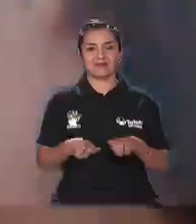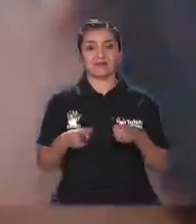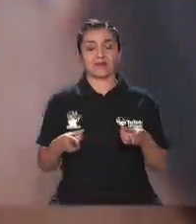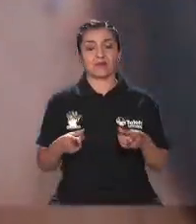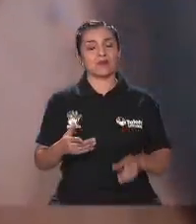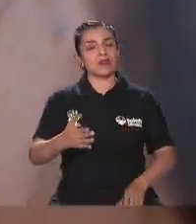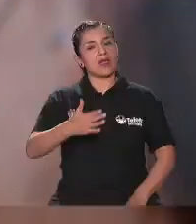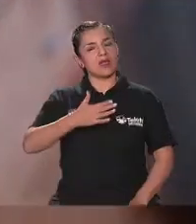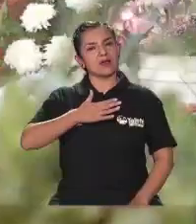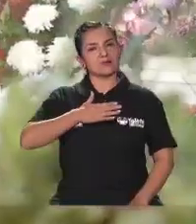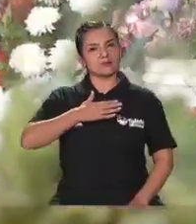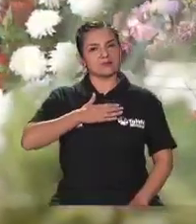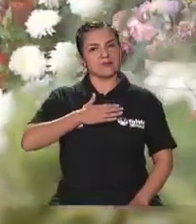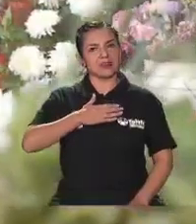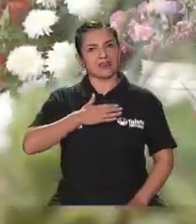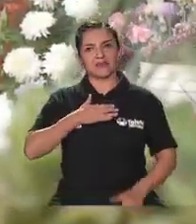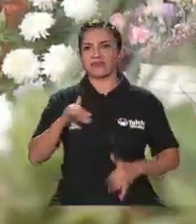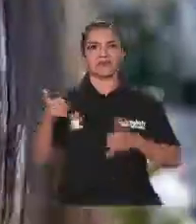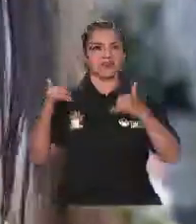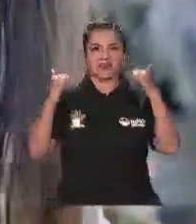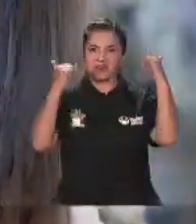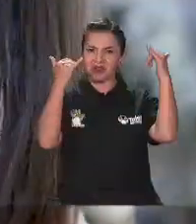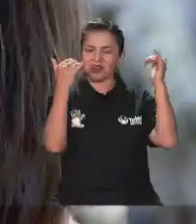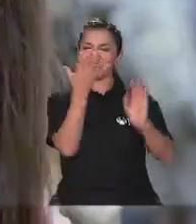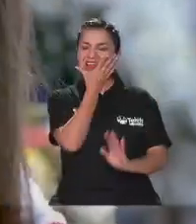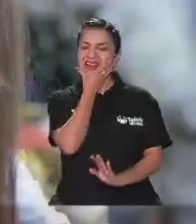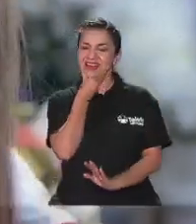Para mí es divertido y lindo.